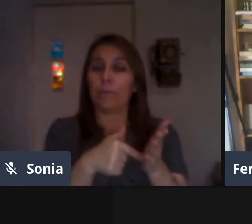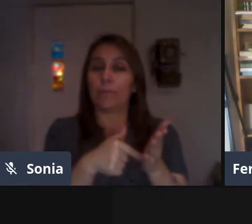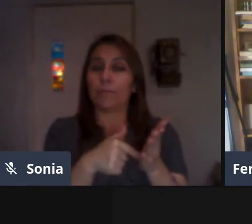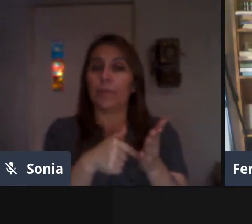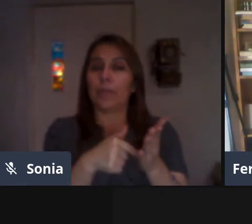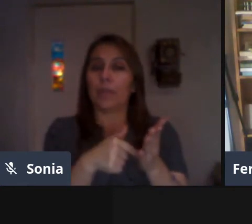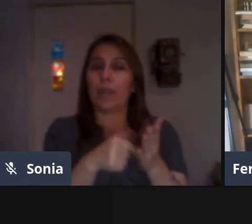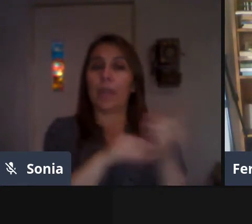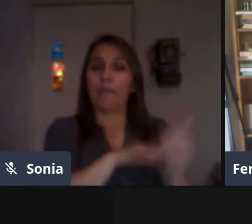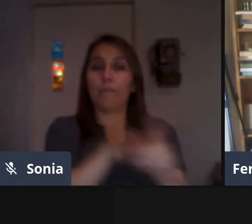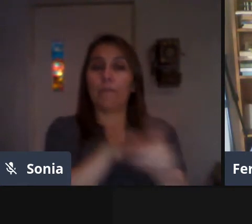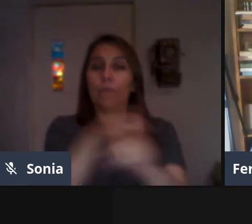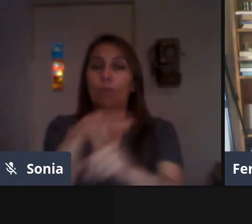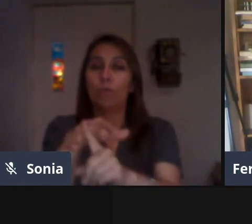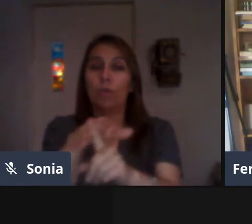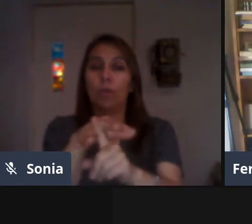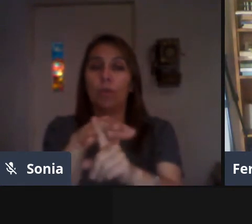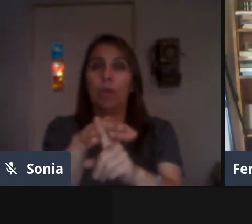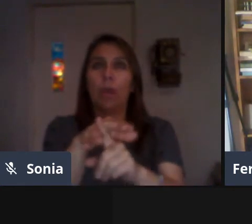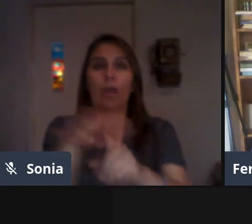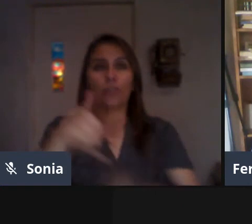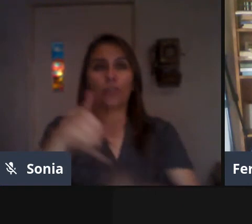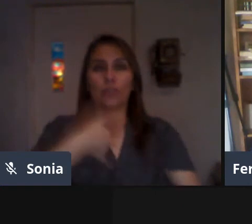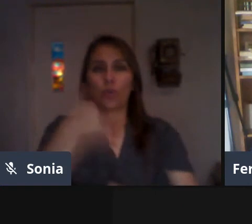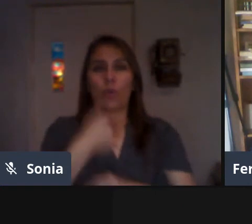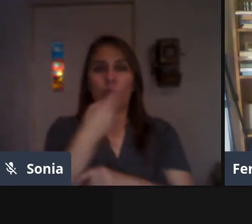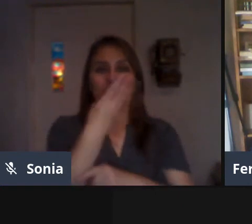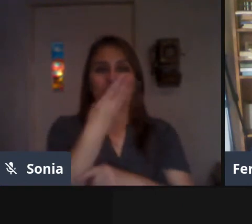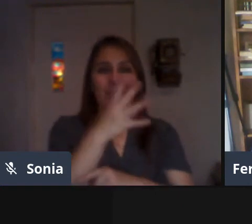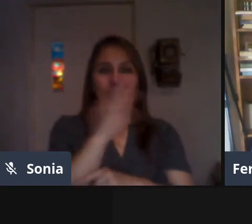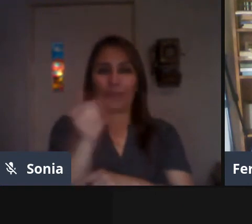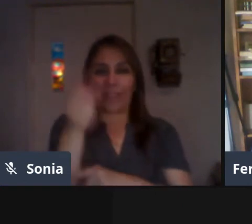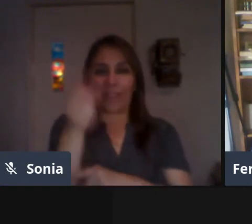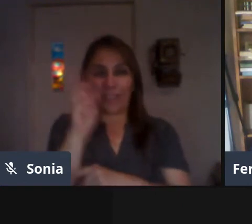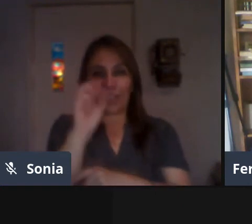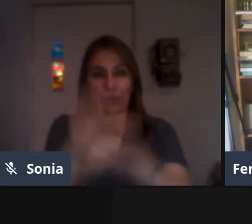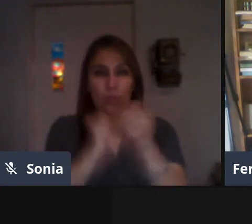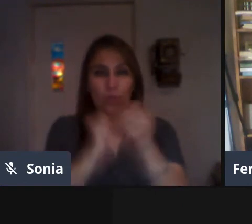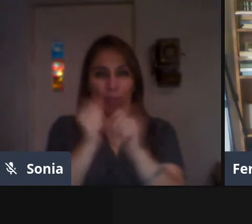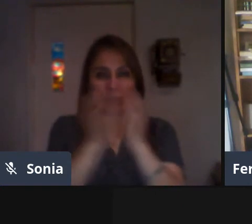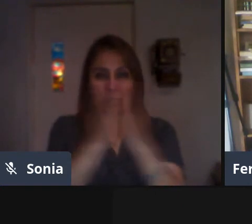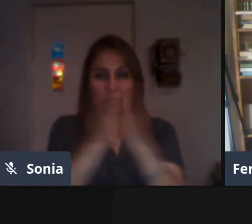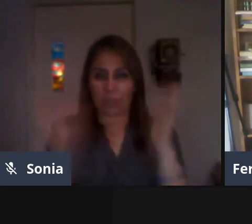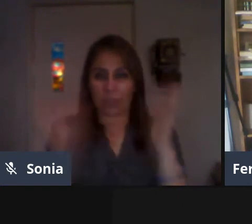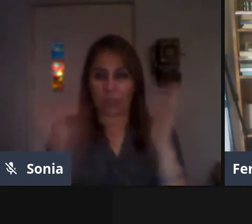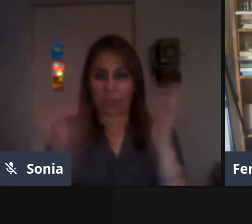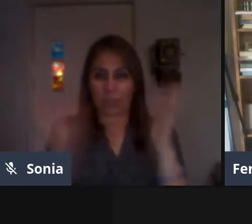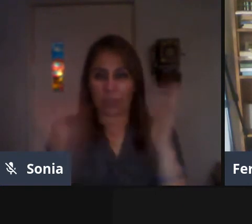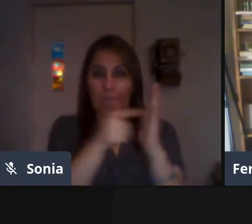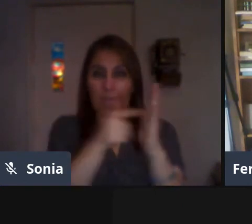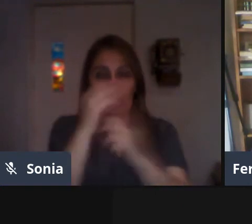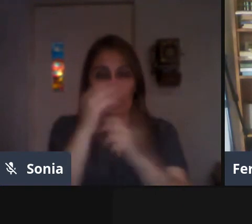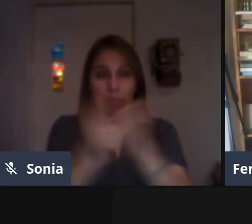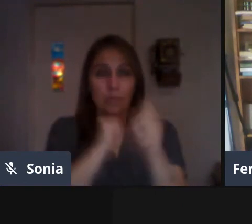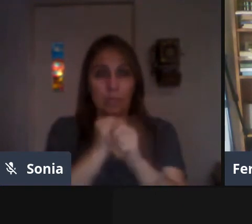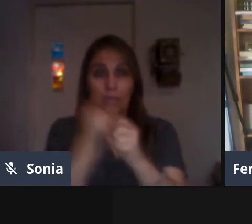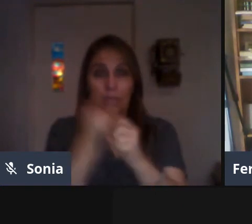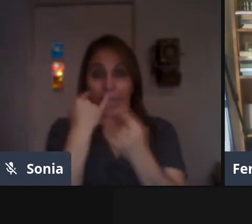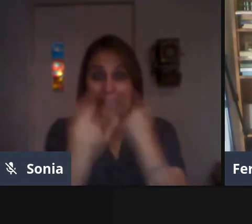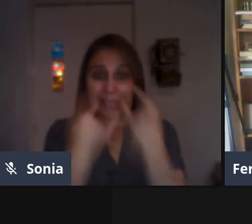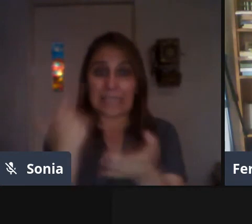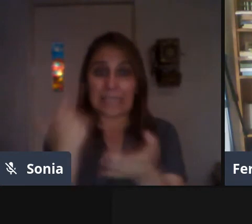muy entre los 14 y los 18 años a mucho la atención es lo menos cuatro mil libros que sean